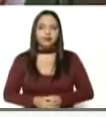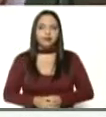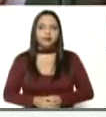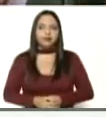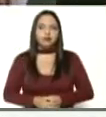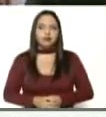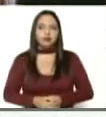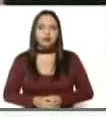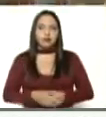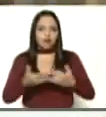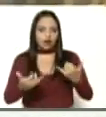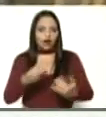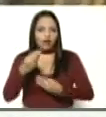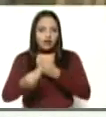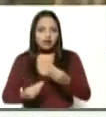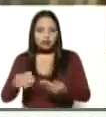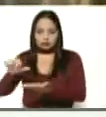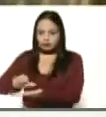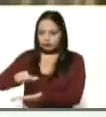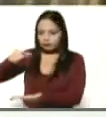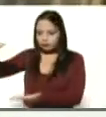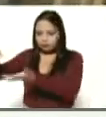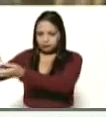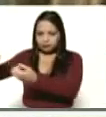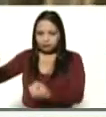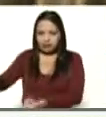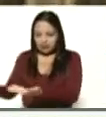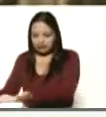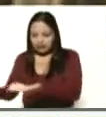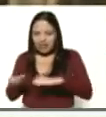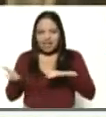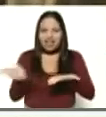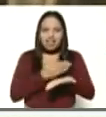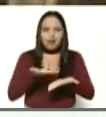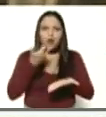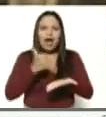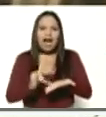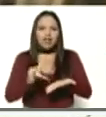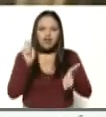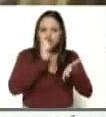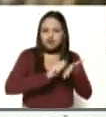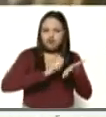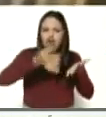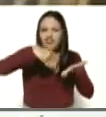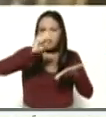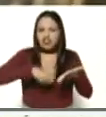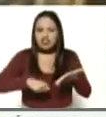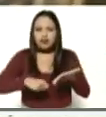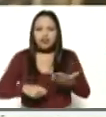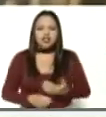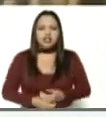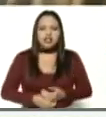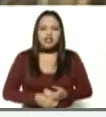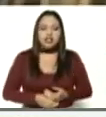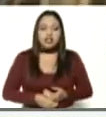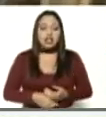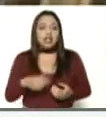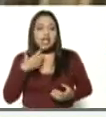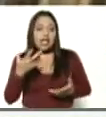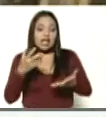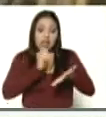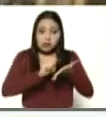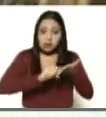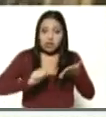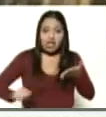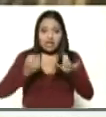Ponen a abrir el arca con el libro de ayuntamiento que contiene el documento original de la Declaratoria de la Independencia, que fue